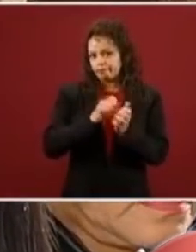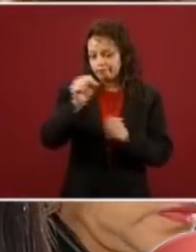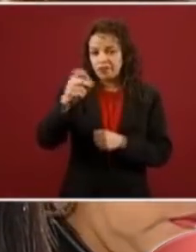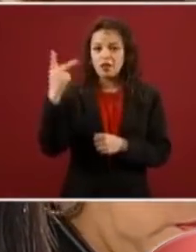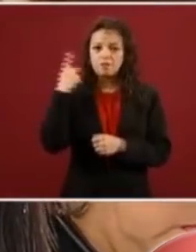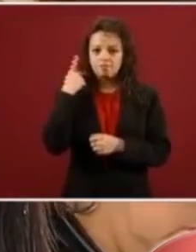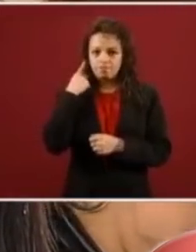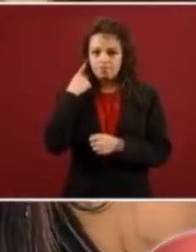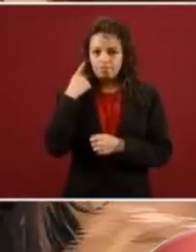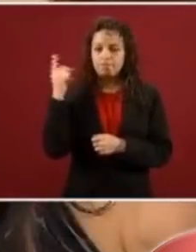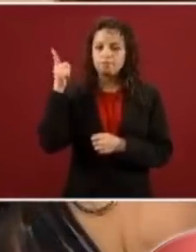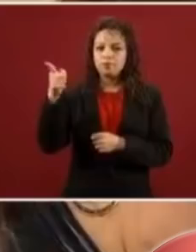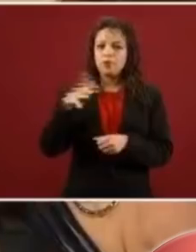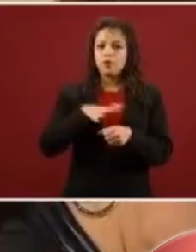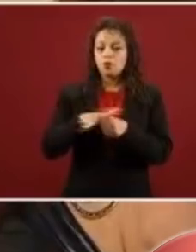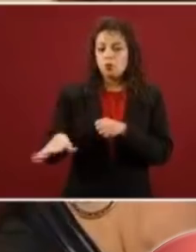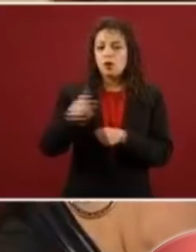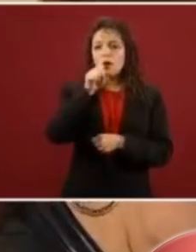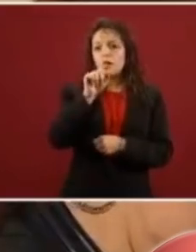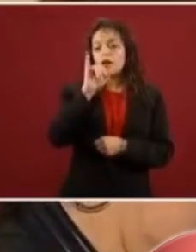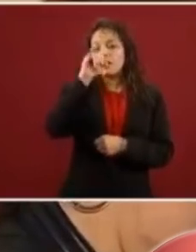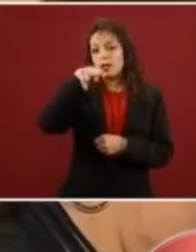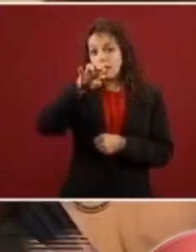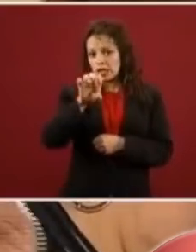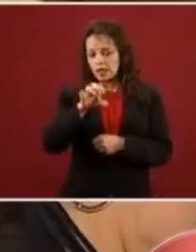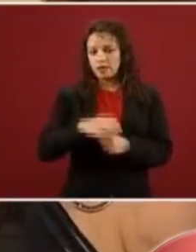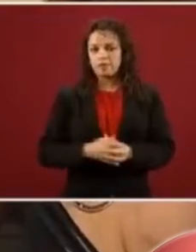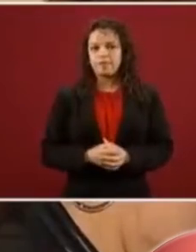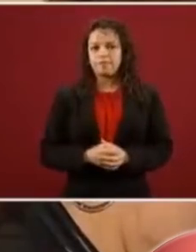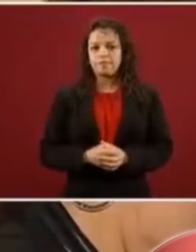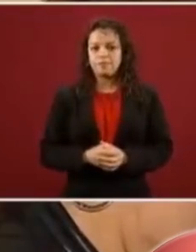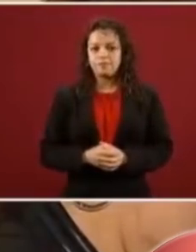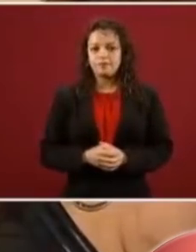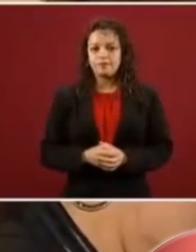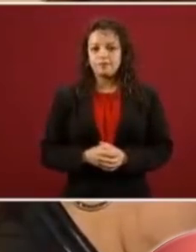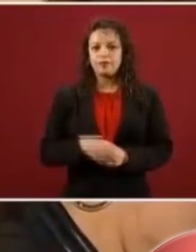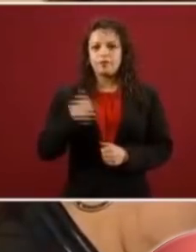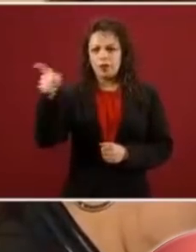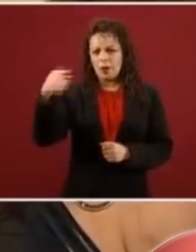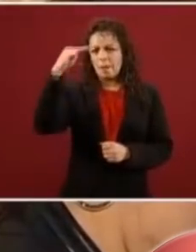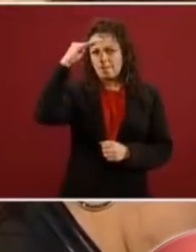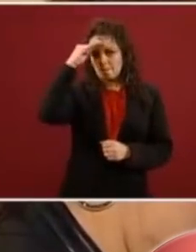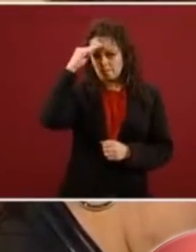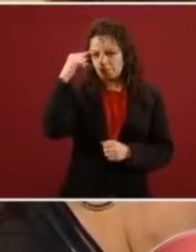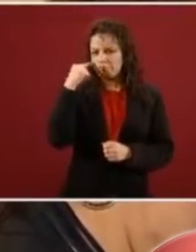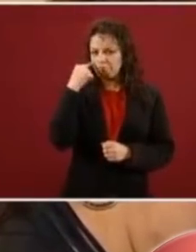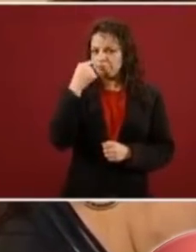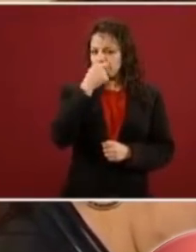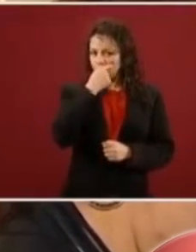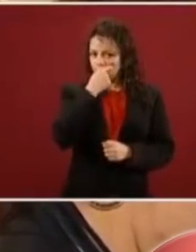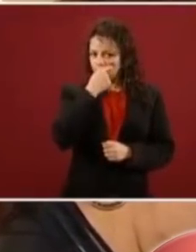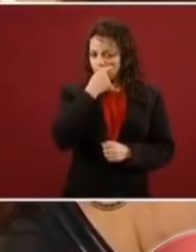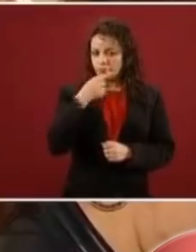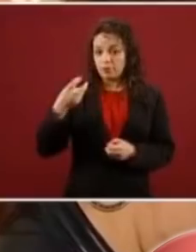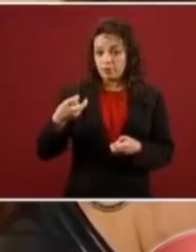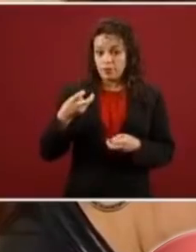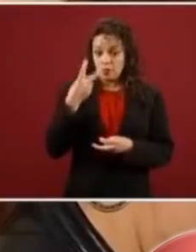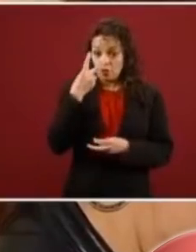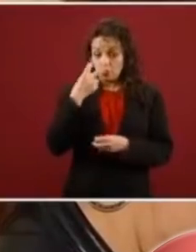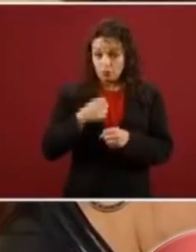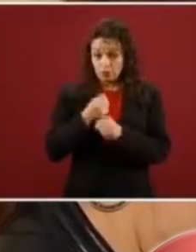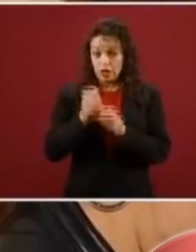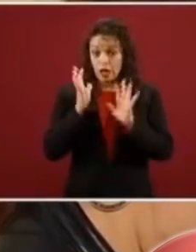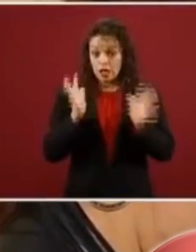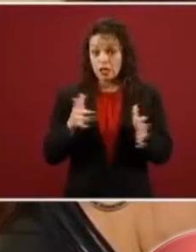el Instituto Nacional Electoral. ¿Usted no considera que es prudente que este segundo año de gobierno haya una propuesta